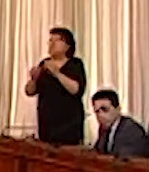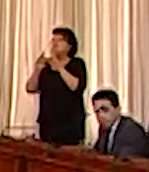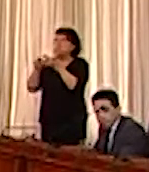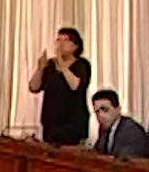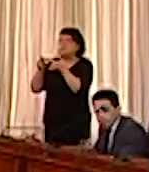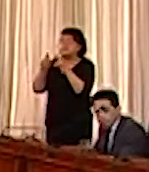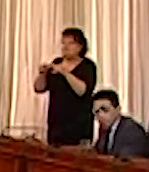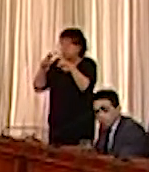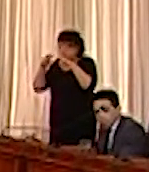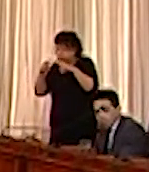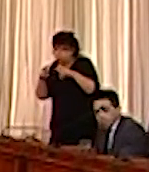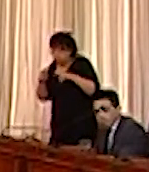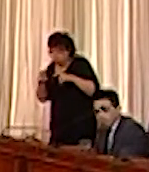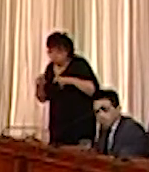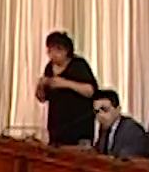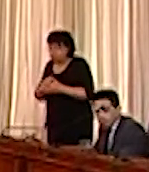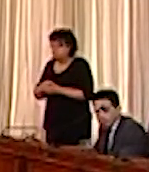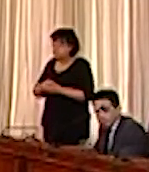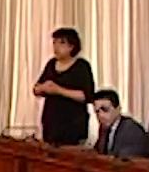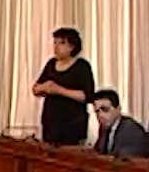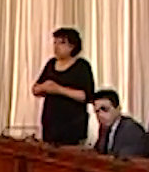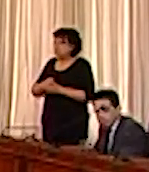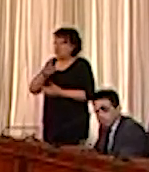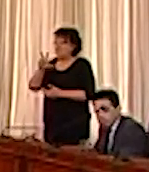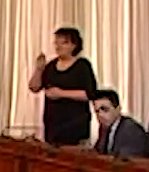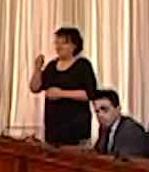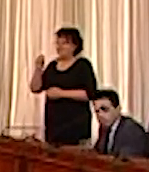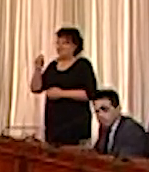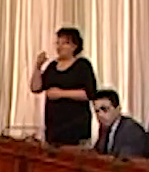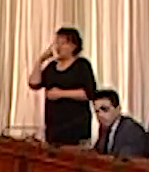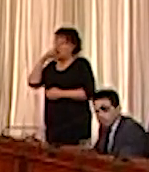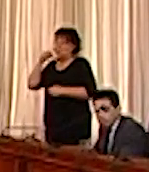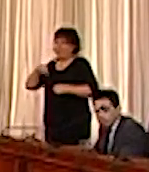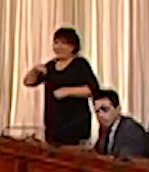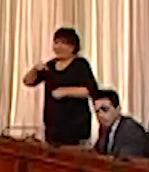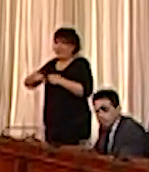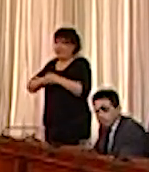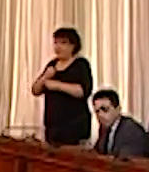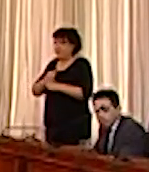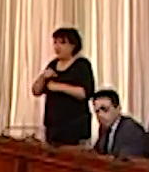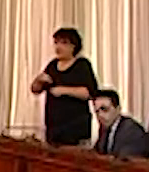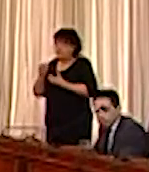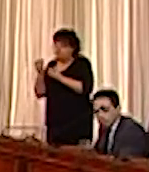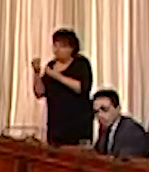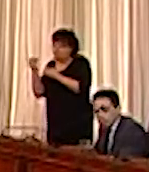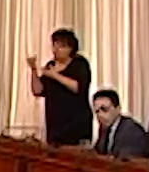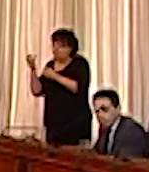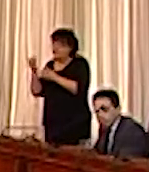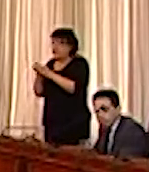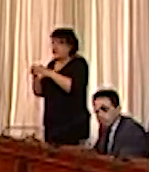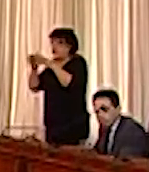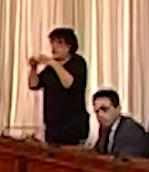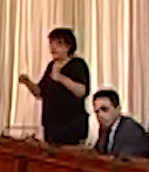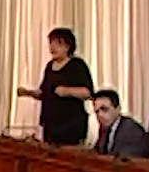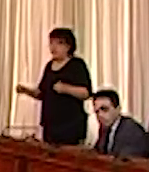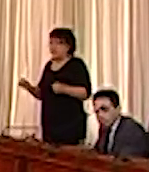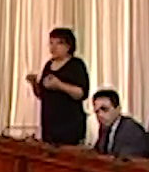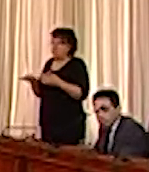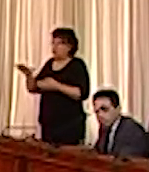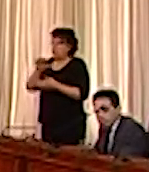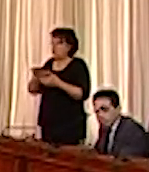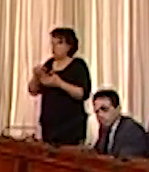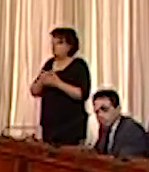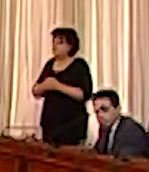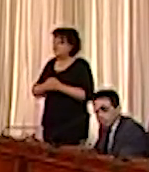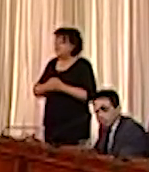recaudación tributaria al 30 de junio del presente año estos informes se encuentran en la secretaria general si algún miembro del